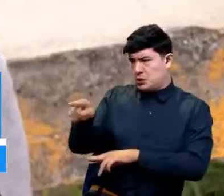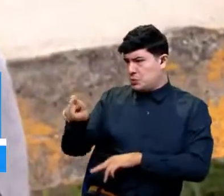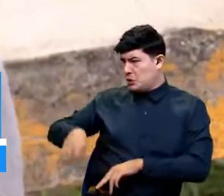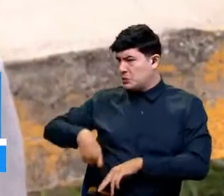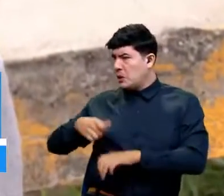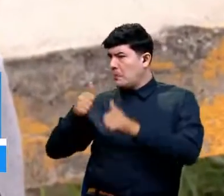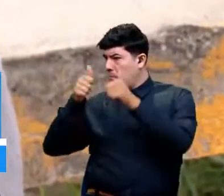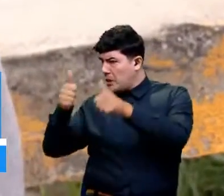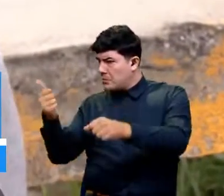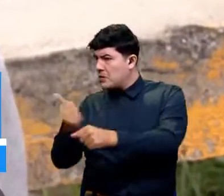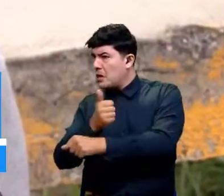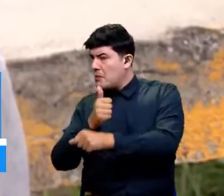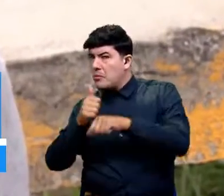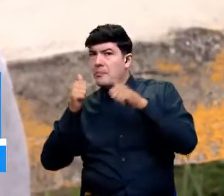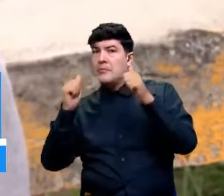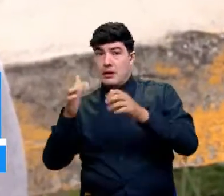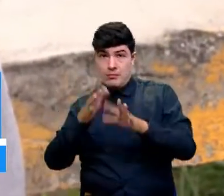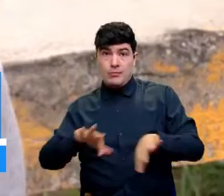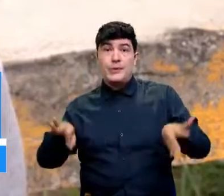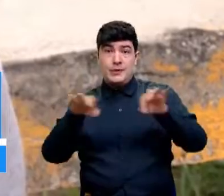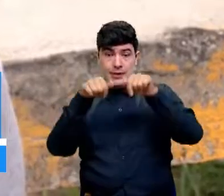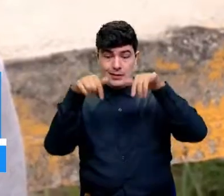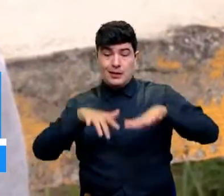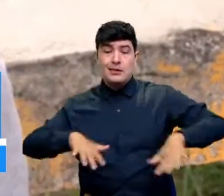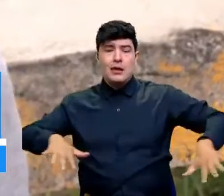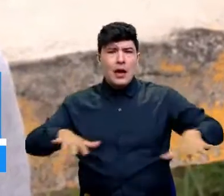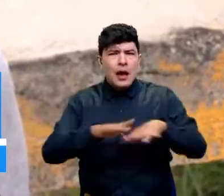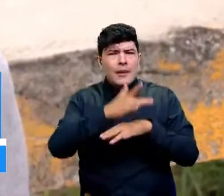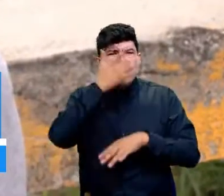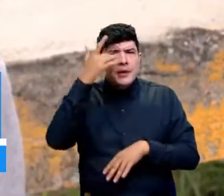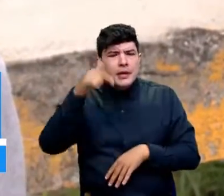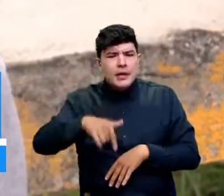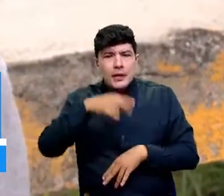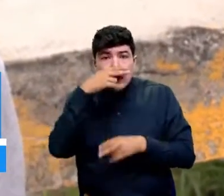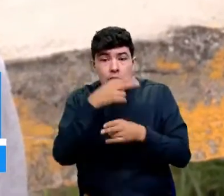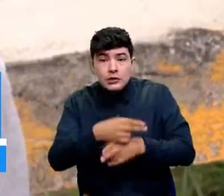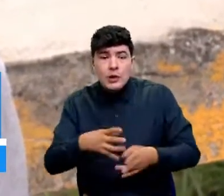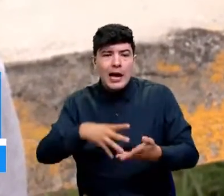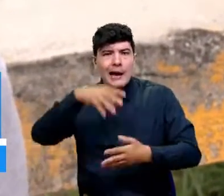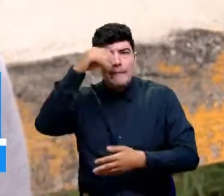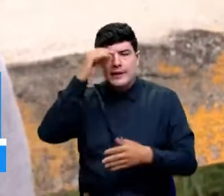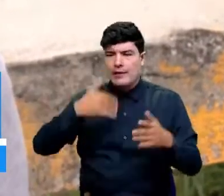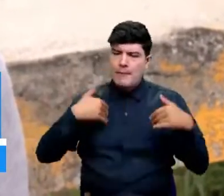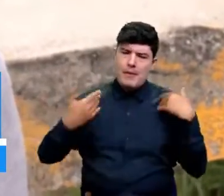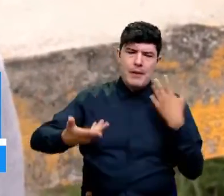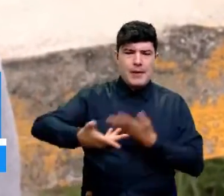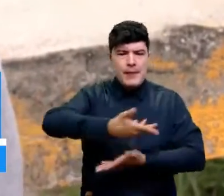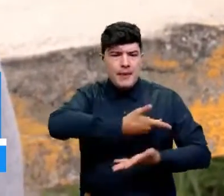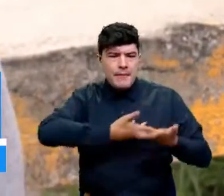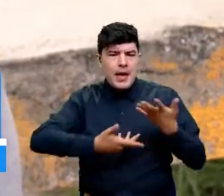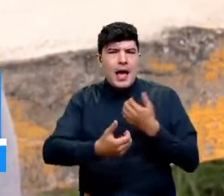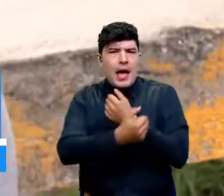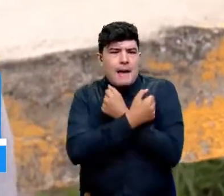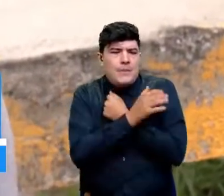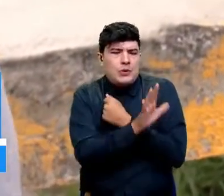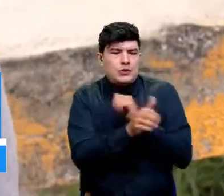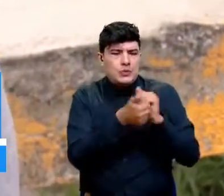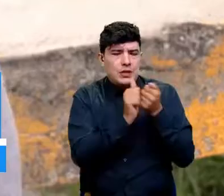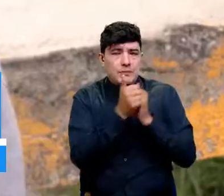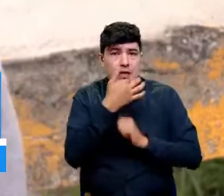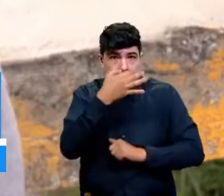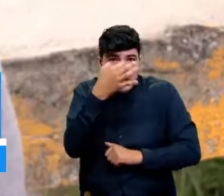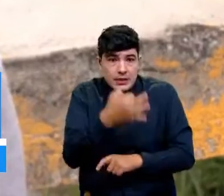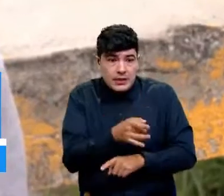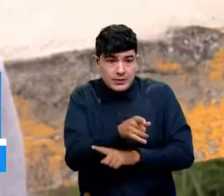muy importante traer a los niños a este espacio porque ellos aprenden a divertirse de una manera muy diferente, aprenden a amar un deporte y la verdad